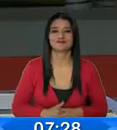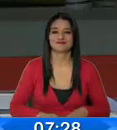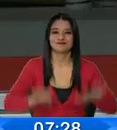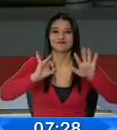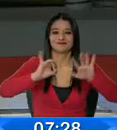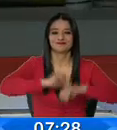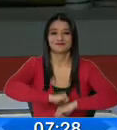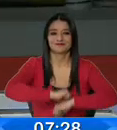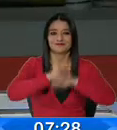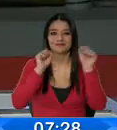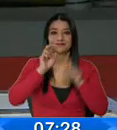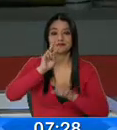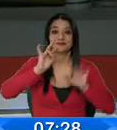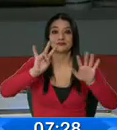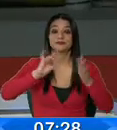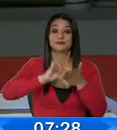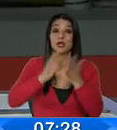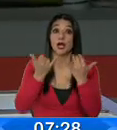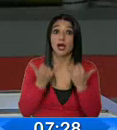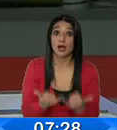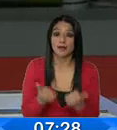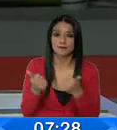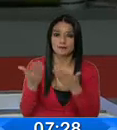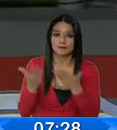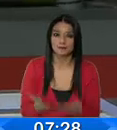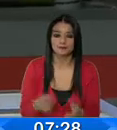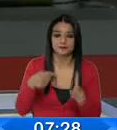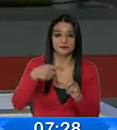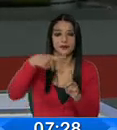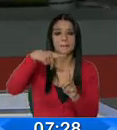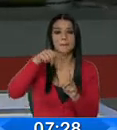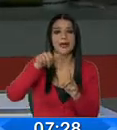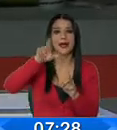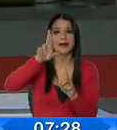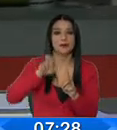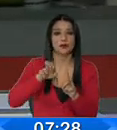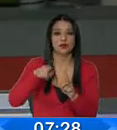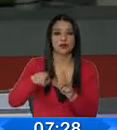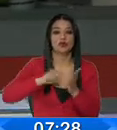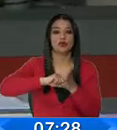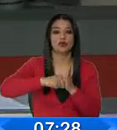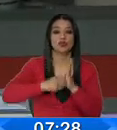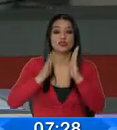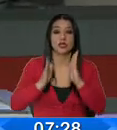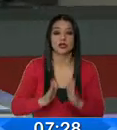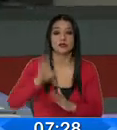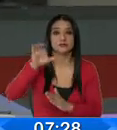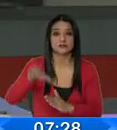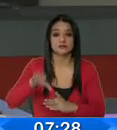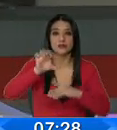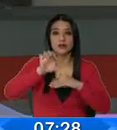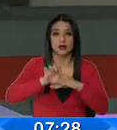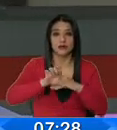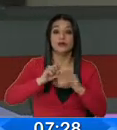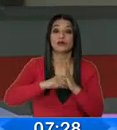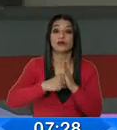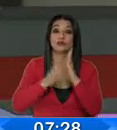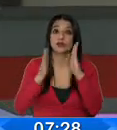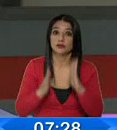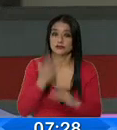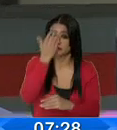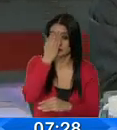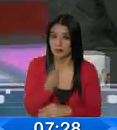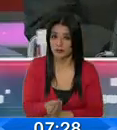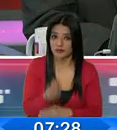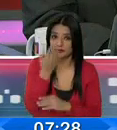7:27 en la mañana, es tiempo de recibir a Pablo Celi de la Torre, el Contralor General de la Nación. Señor Contralor, buenos días. Desde